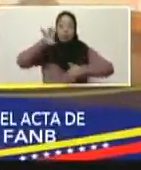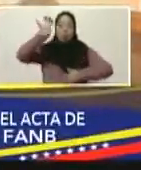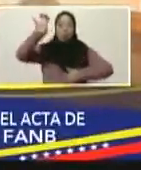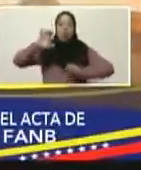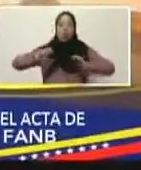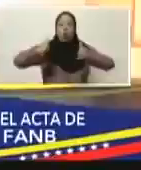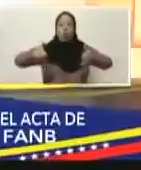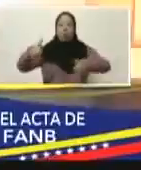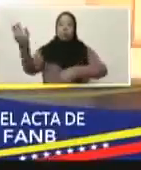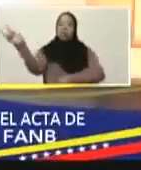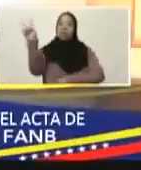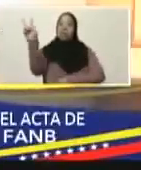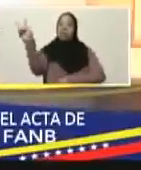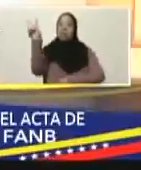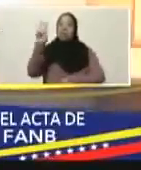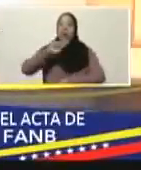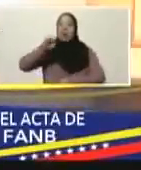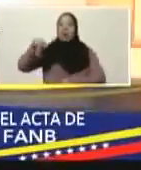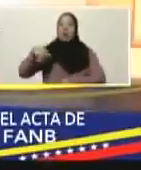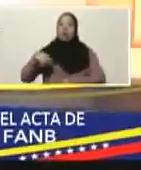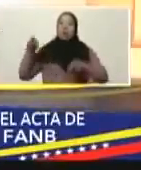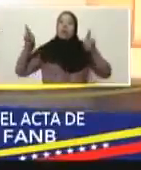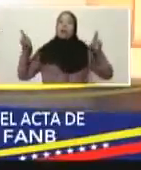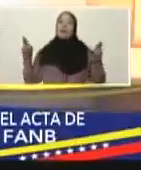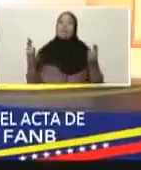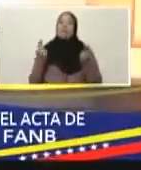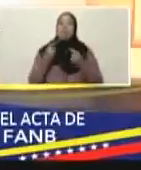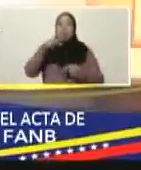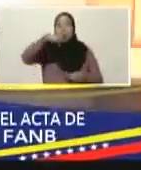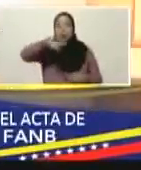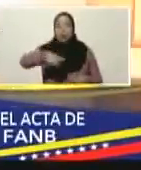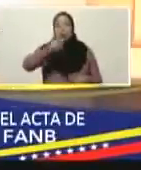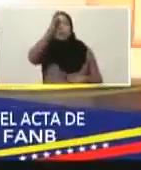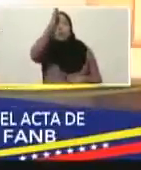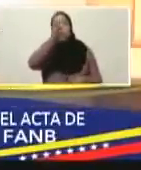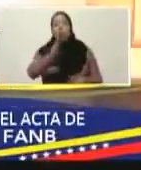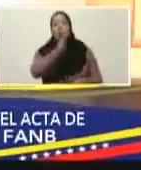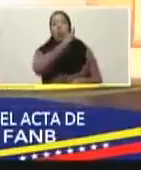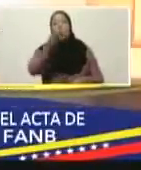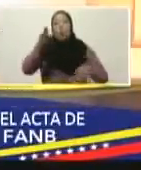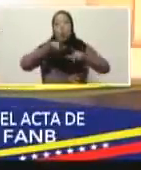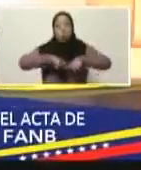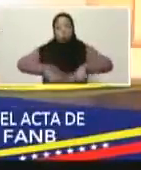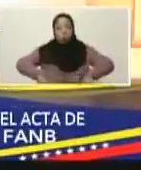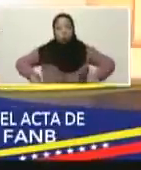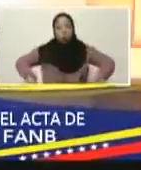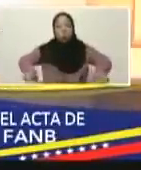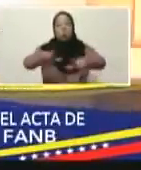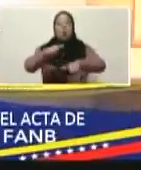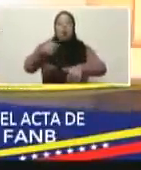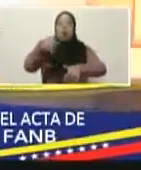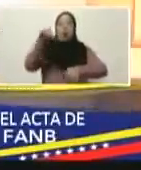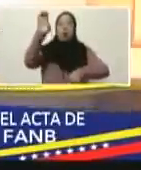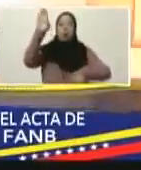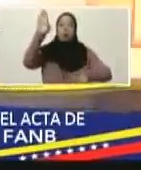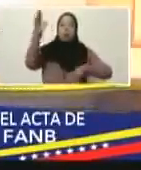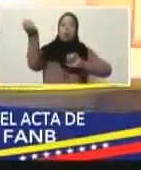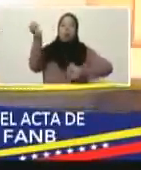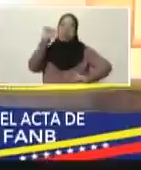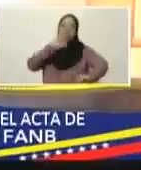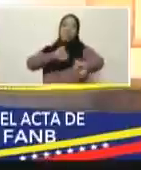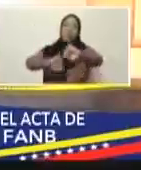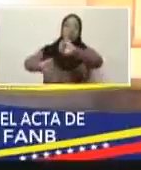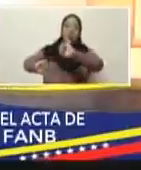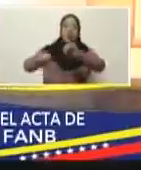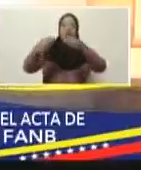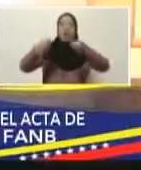república, en esta tierra sagrada, y para refrendar el juramento de defenderla